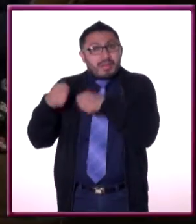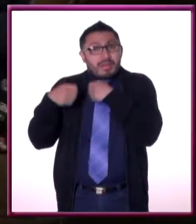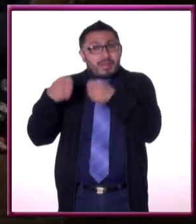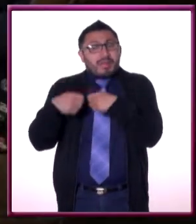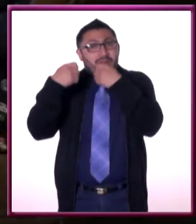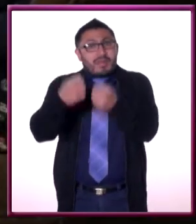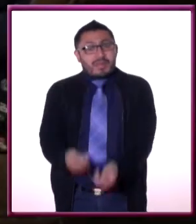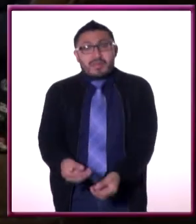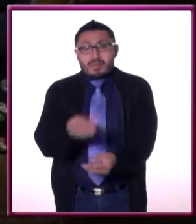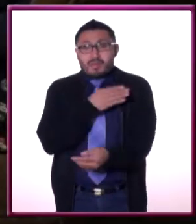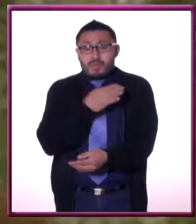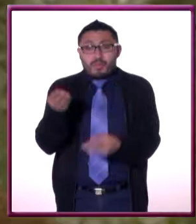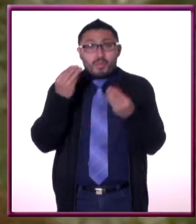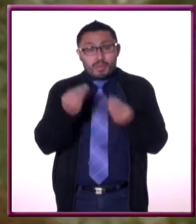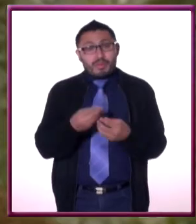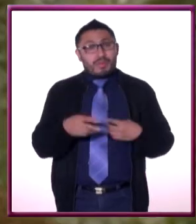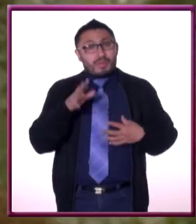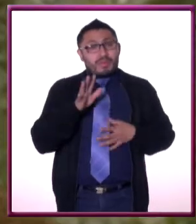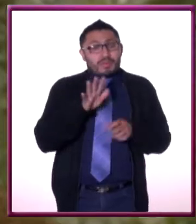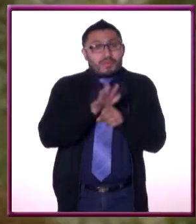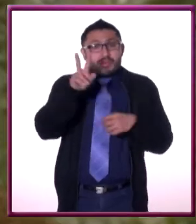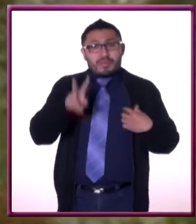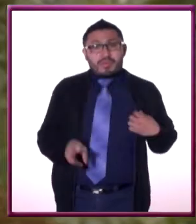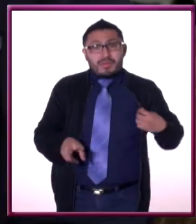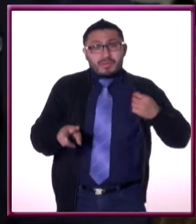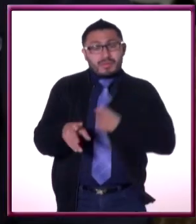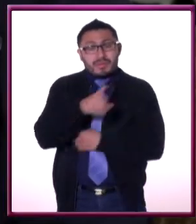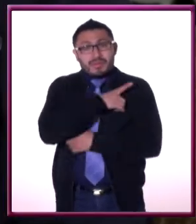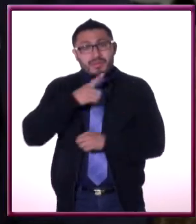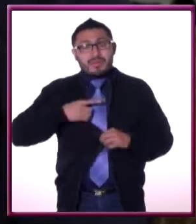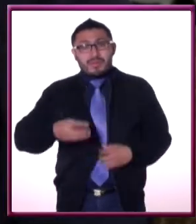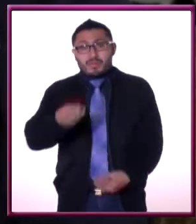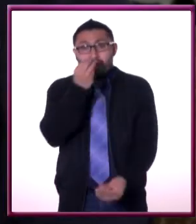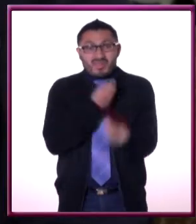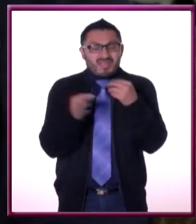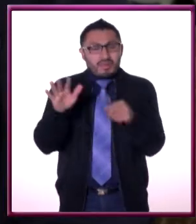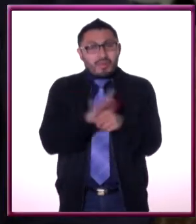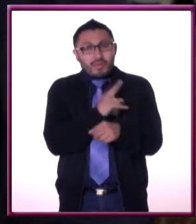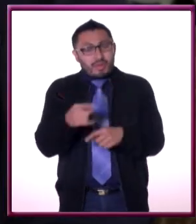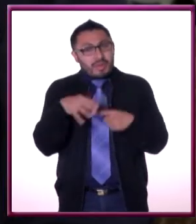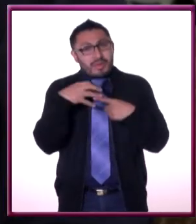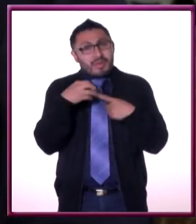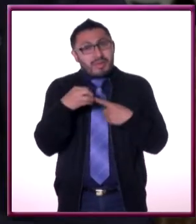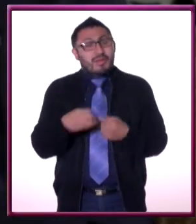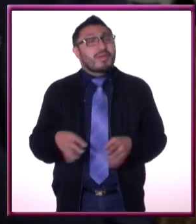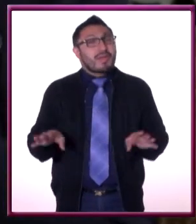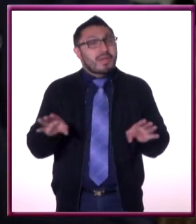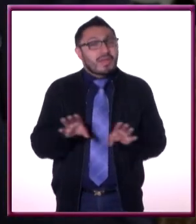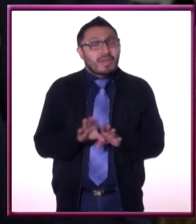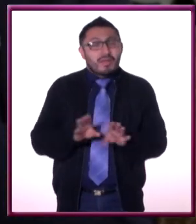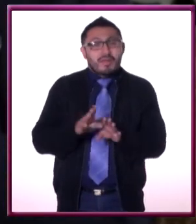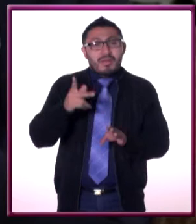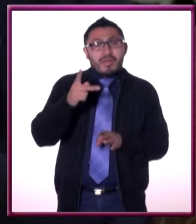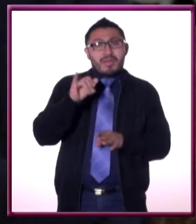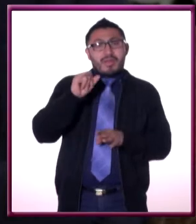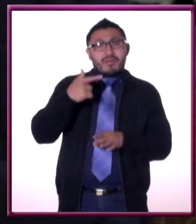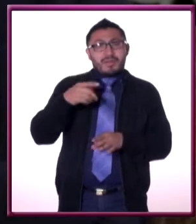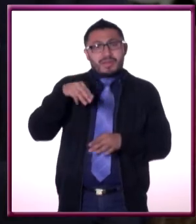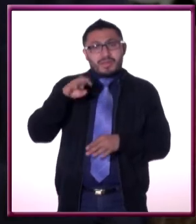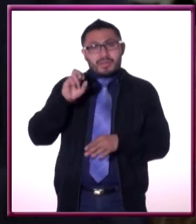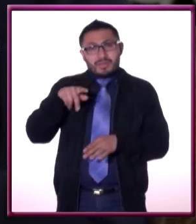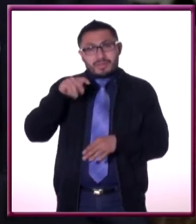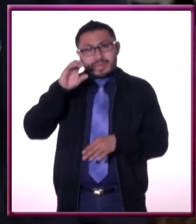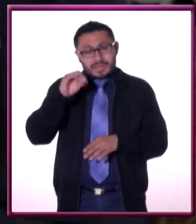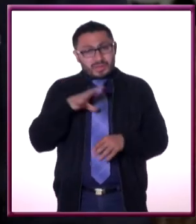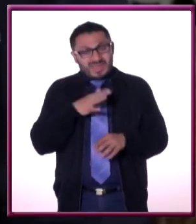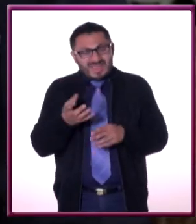bueno. Claro. Y la verdad es que tendríamos que estar consumiéndolos porque además los frijoles, como tienen pigmentos en las cascarillas,